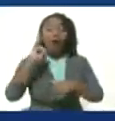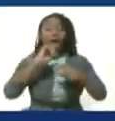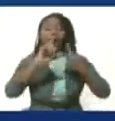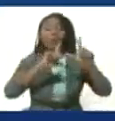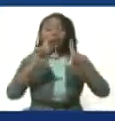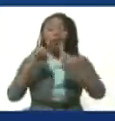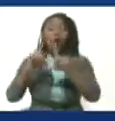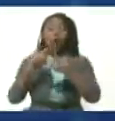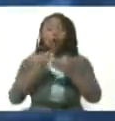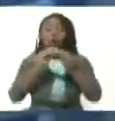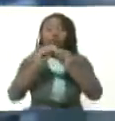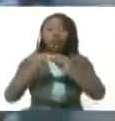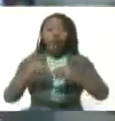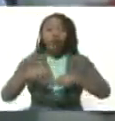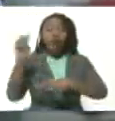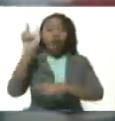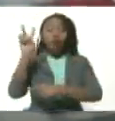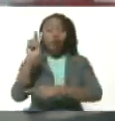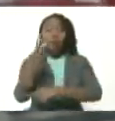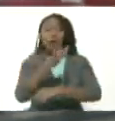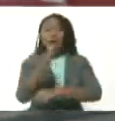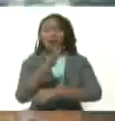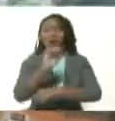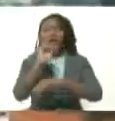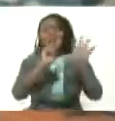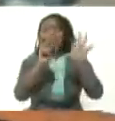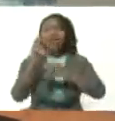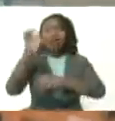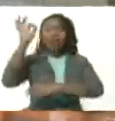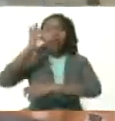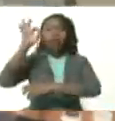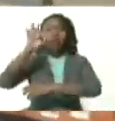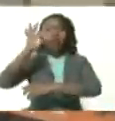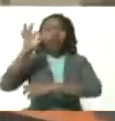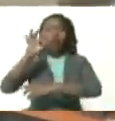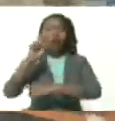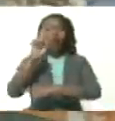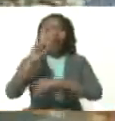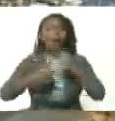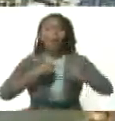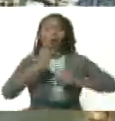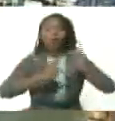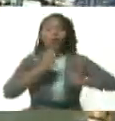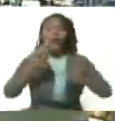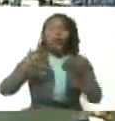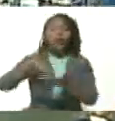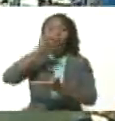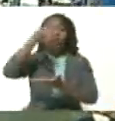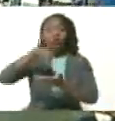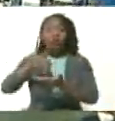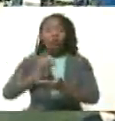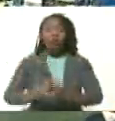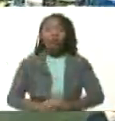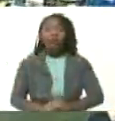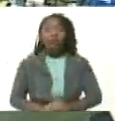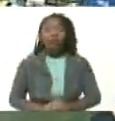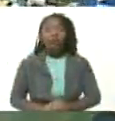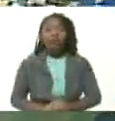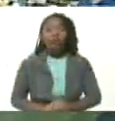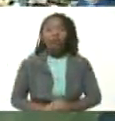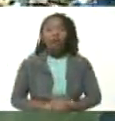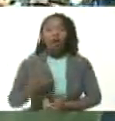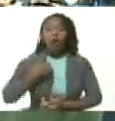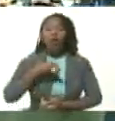en Venezuela. Aproximadamente el 70% es una producción nacional. Nosotros